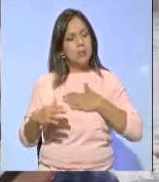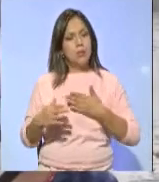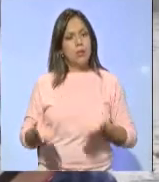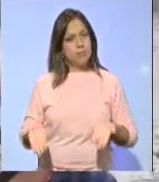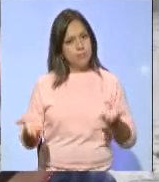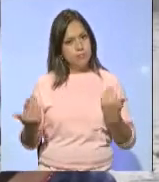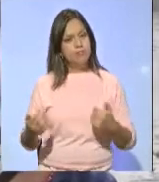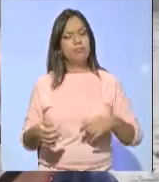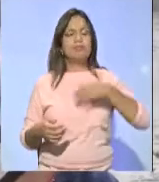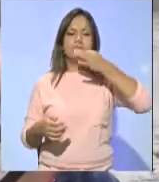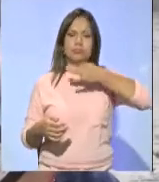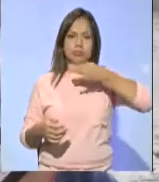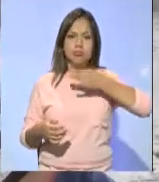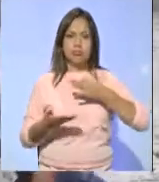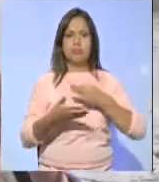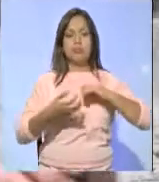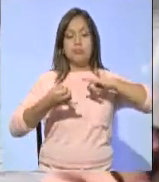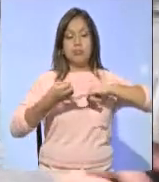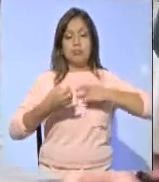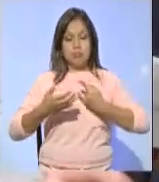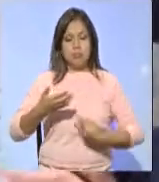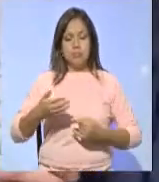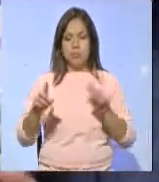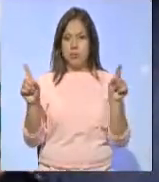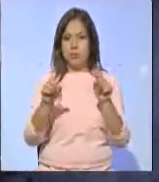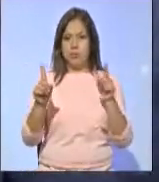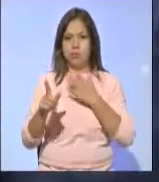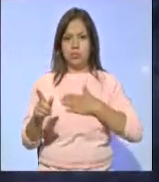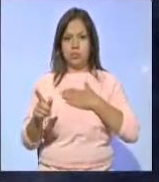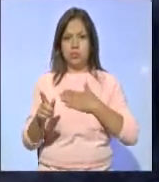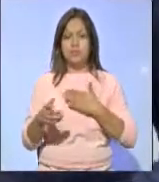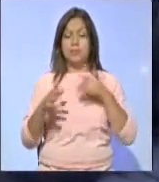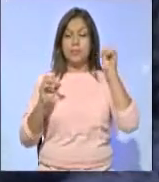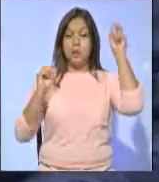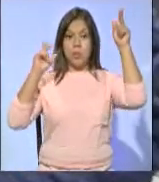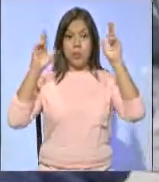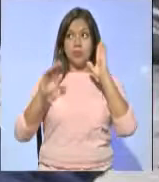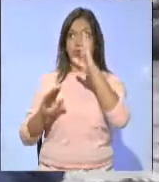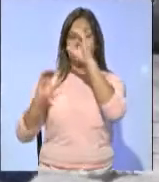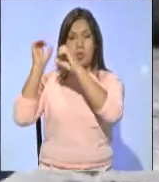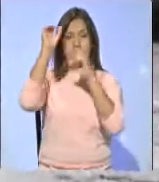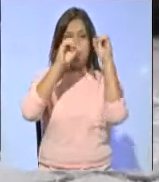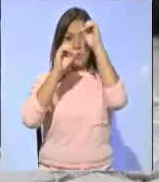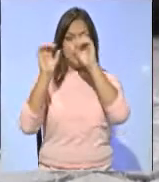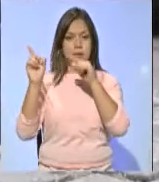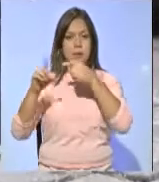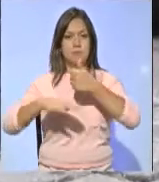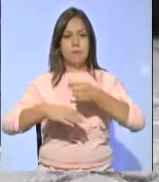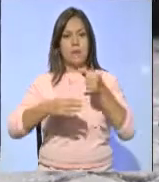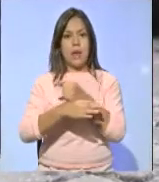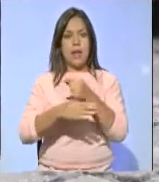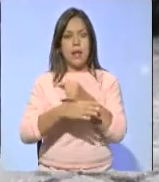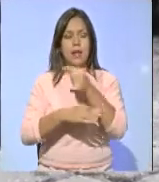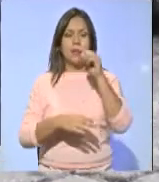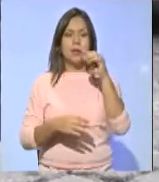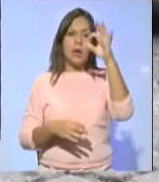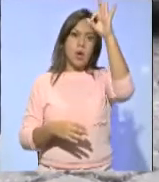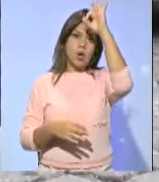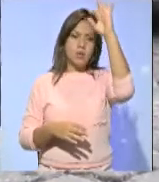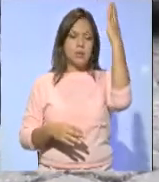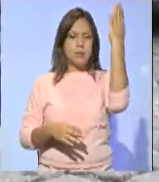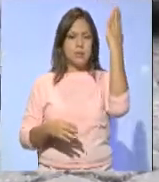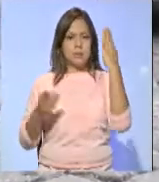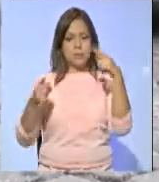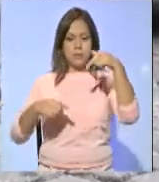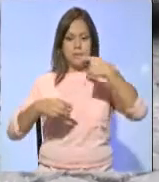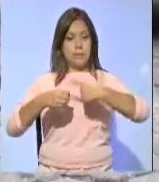y eviten transmitir el VIH a sus hijos. Muchísimas gracias. Son las opiniones y observaciones de Andrés Sotomayor, el gerente del Hospital Eugenio Espejo de